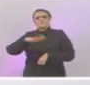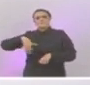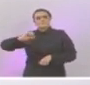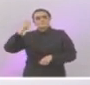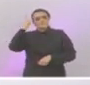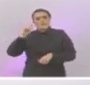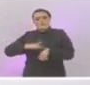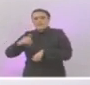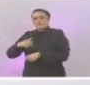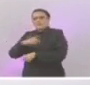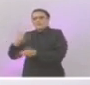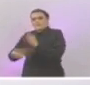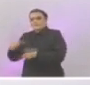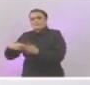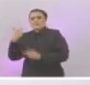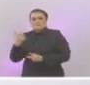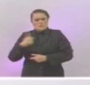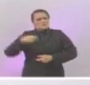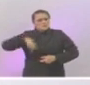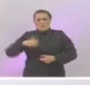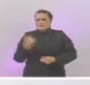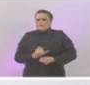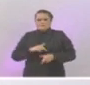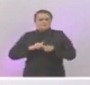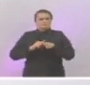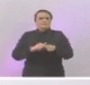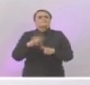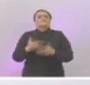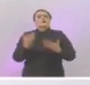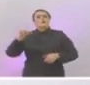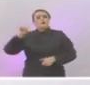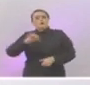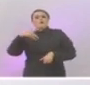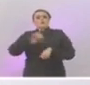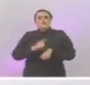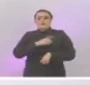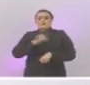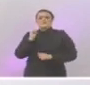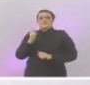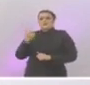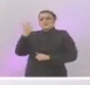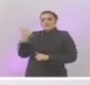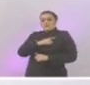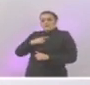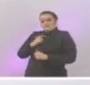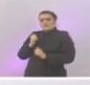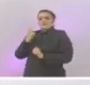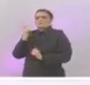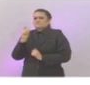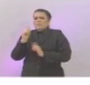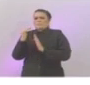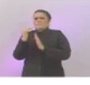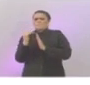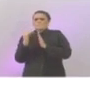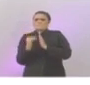Potosí. Y no solo me he mantenido en esa determinación, sino que hoy debemos menos todos los potosinos. Los